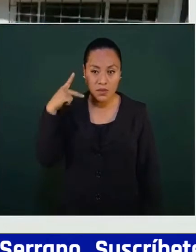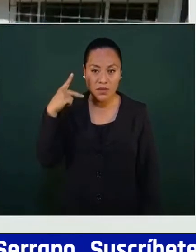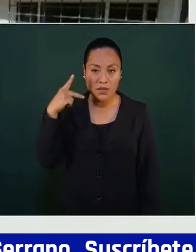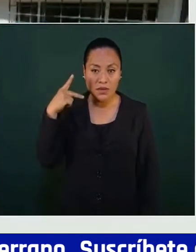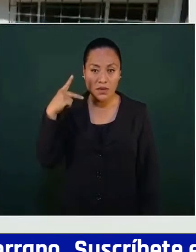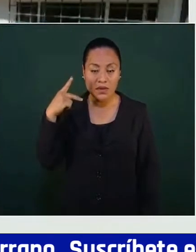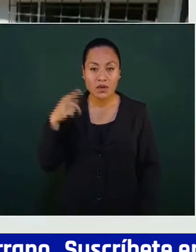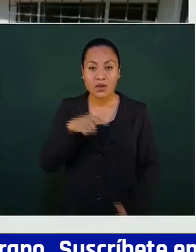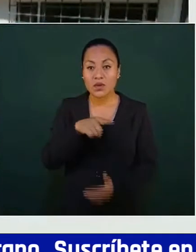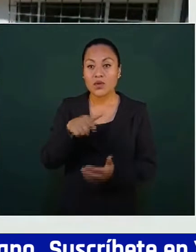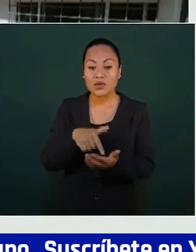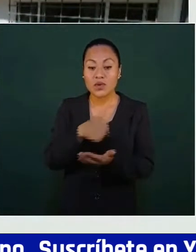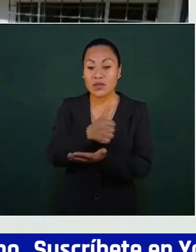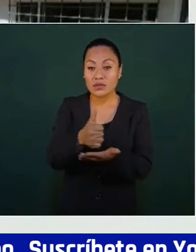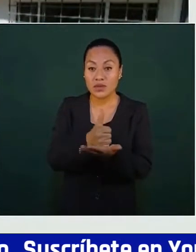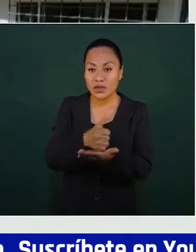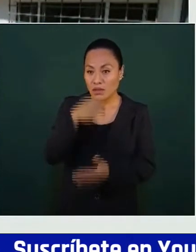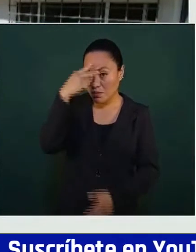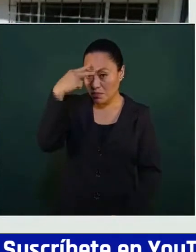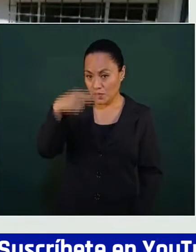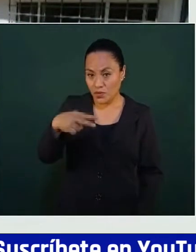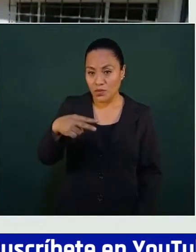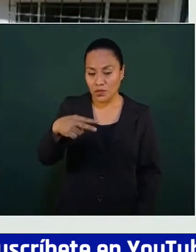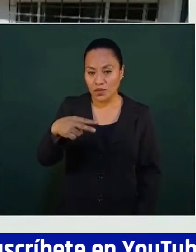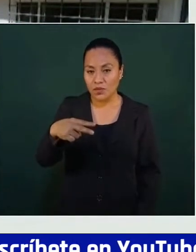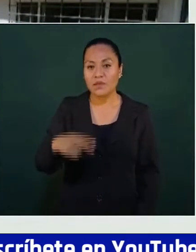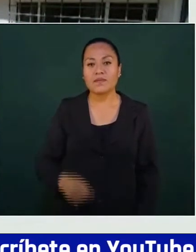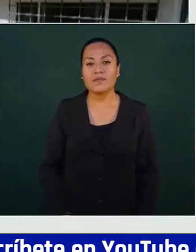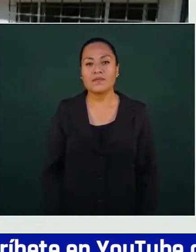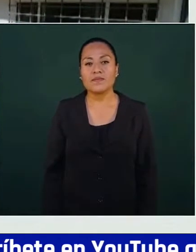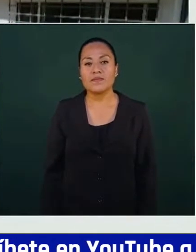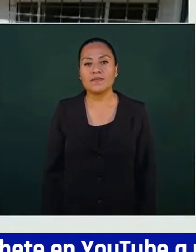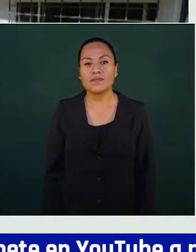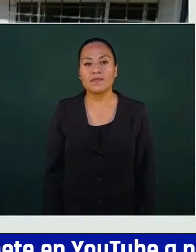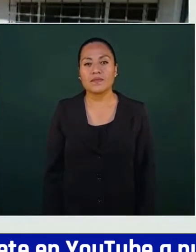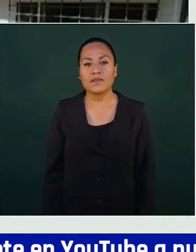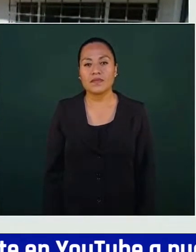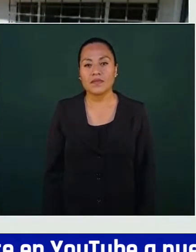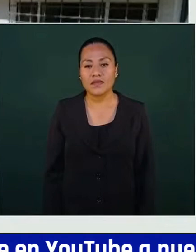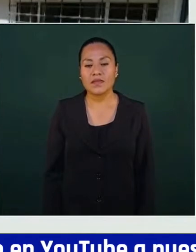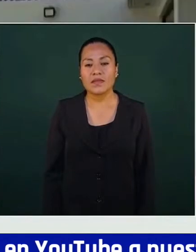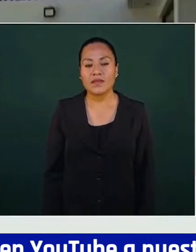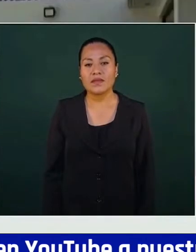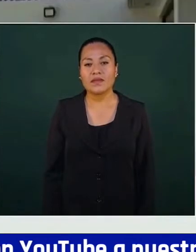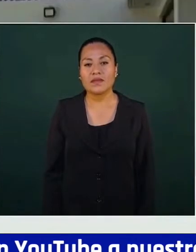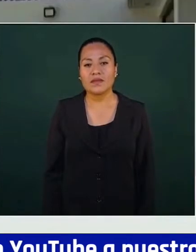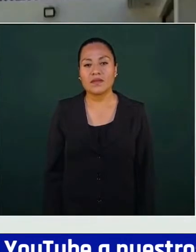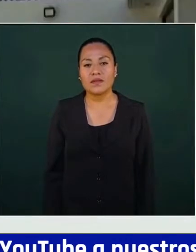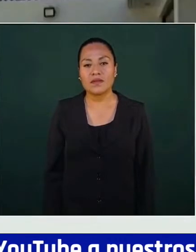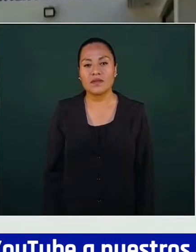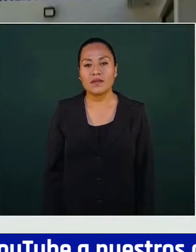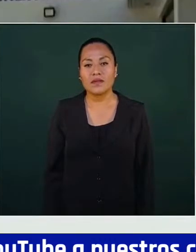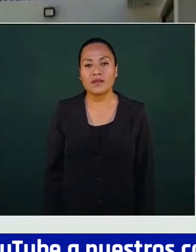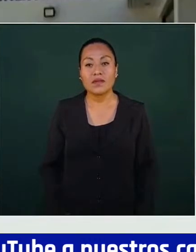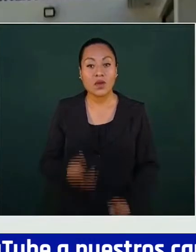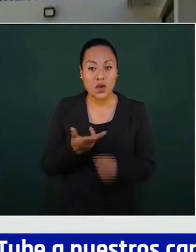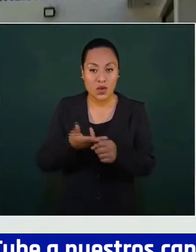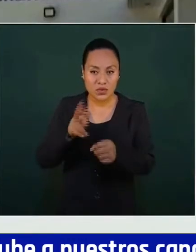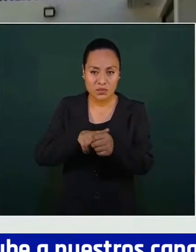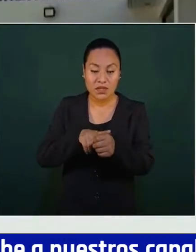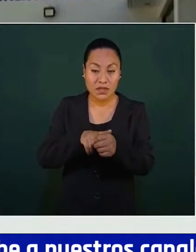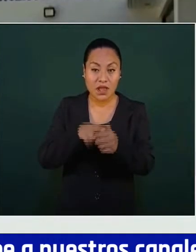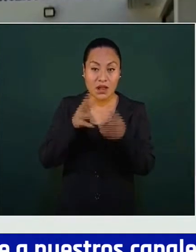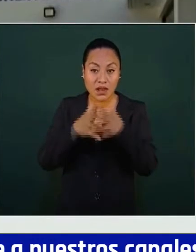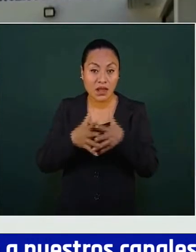la propia Ciudad de México, y pues tenemos también ejemplos de grandes hospitales,